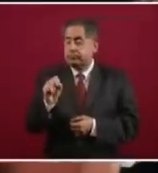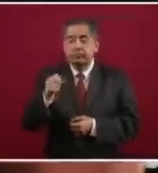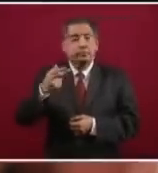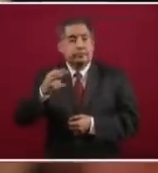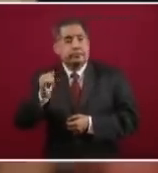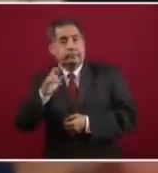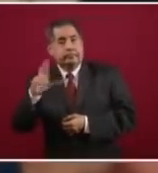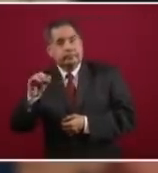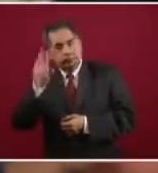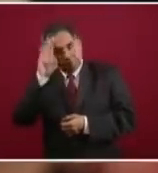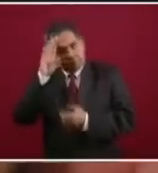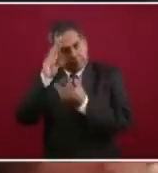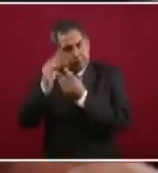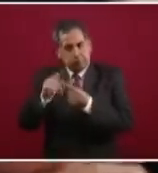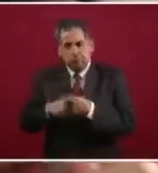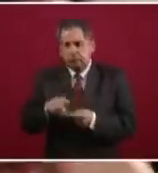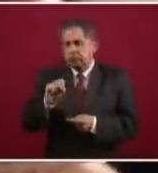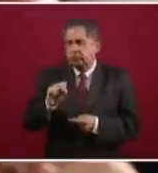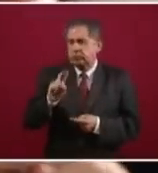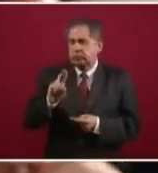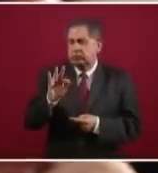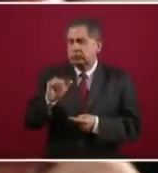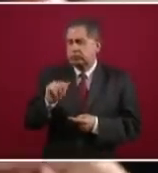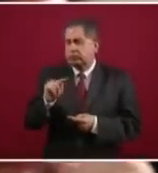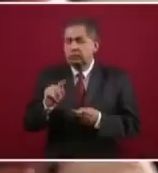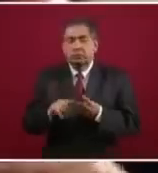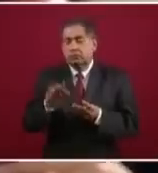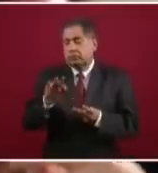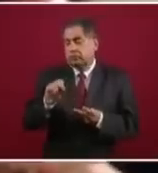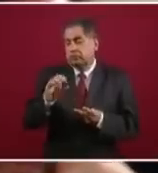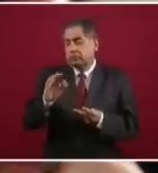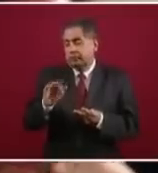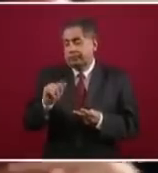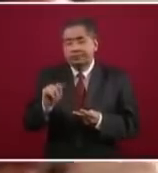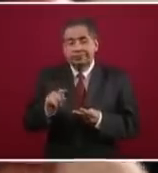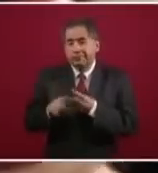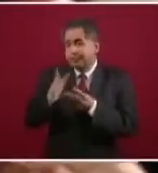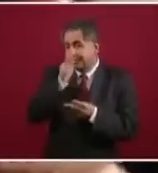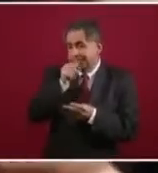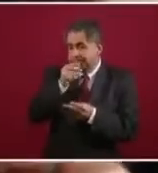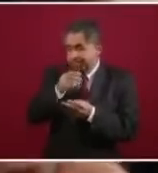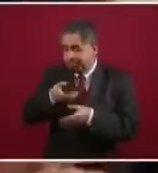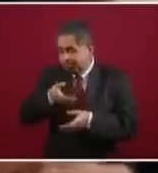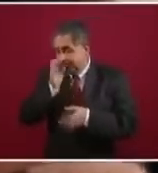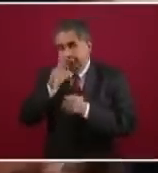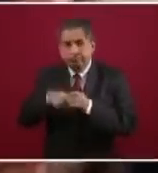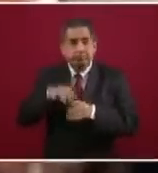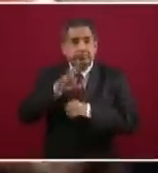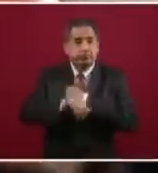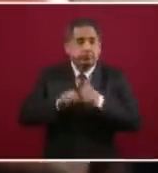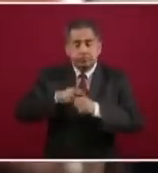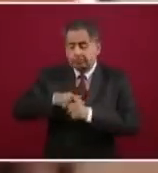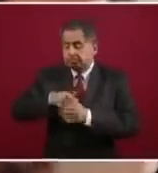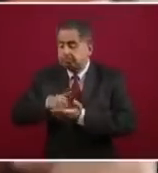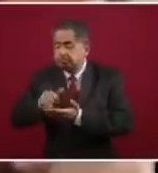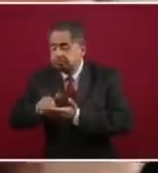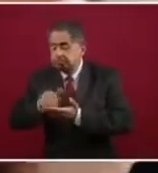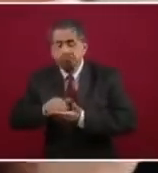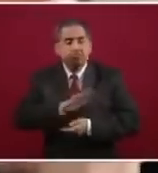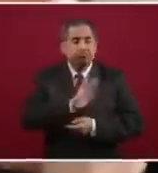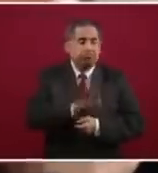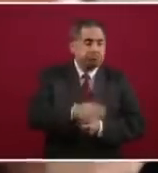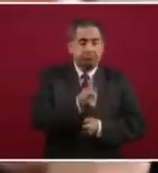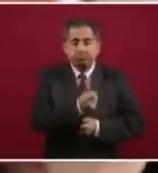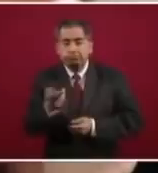grandes cantidades, sulfatos y fosfatos. No es agua potable. Están muriendo los animales, además de que los niños